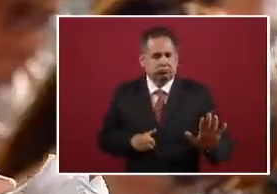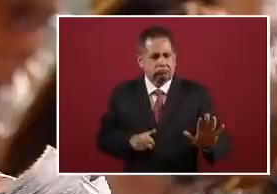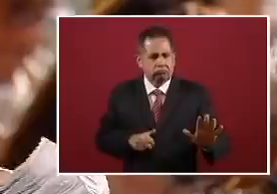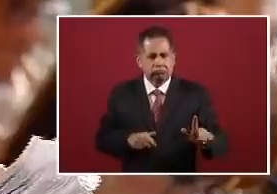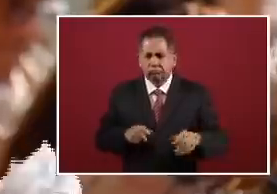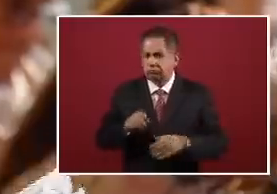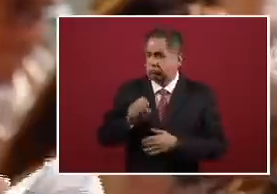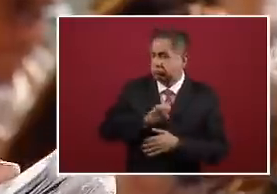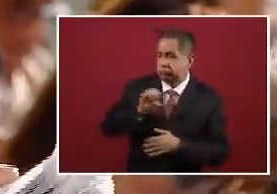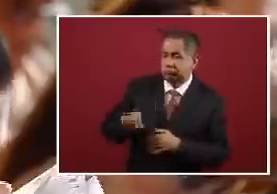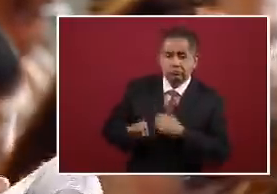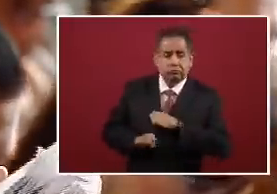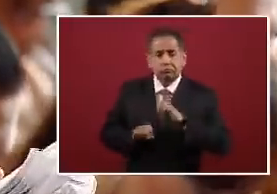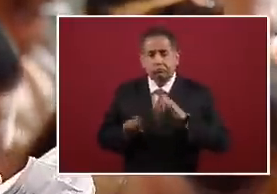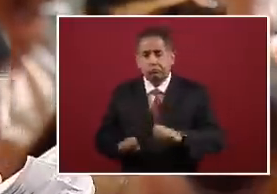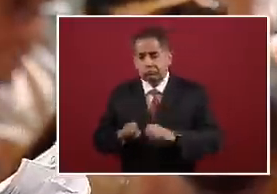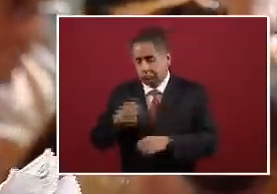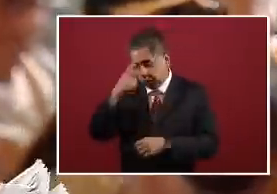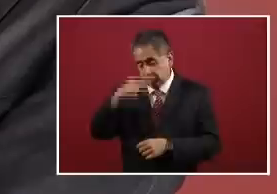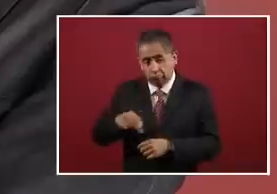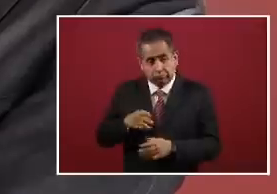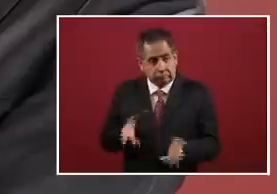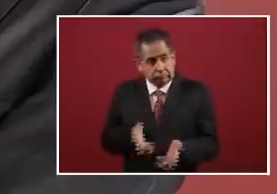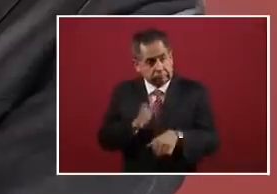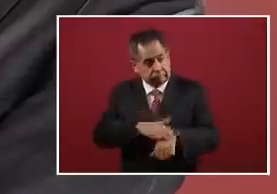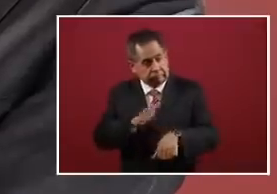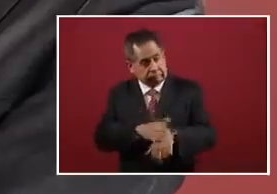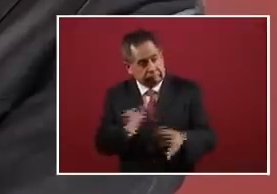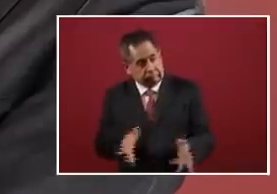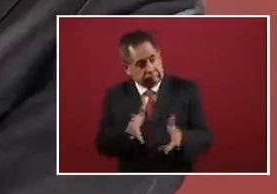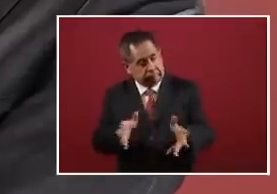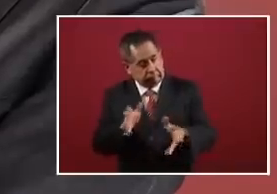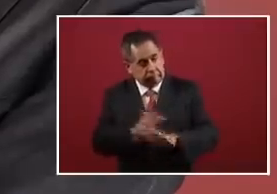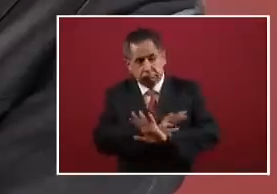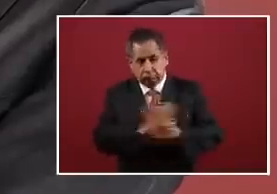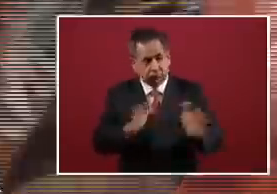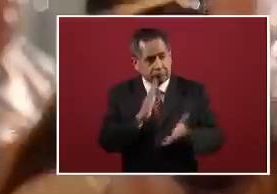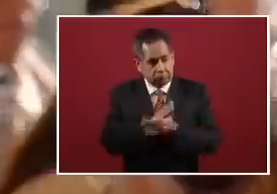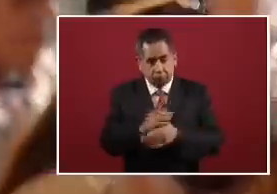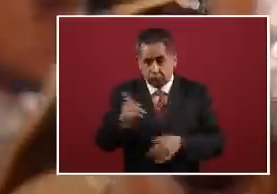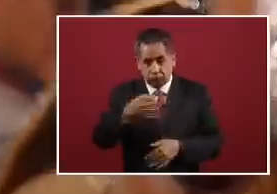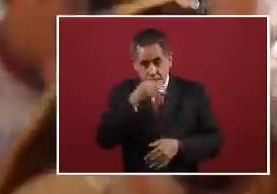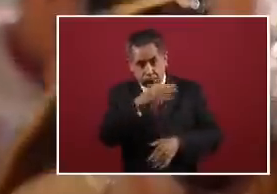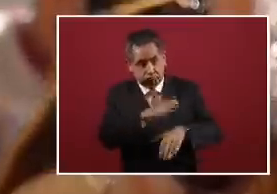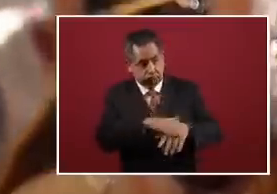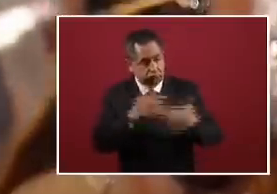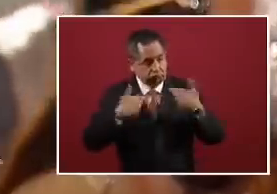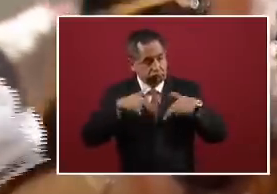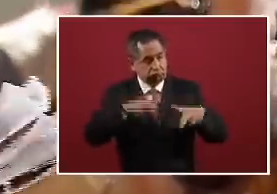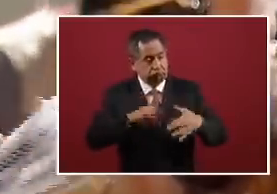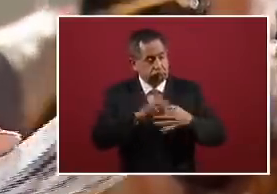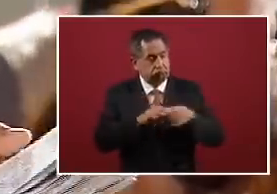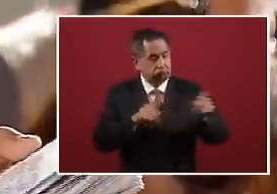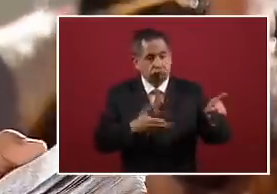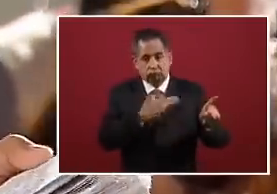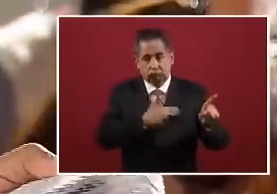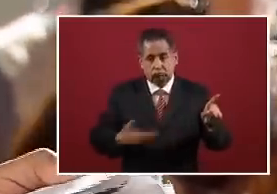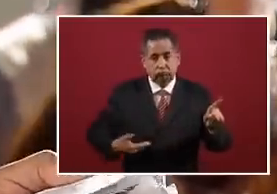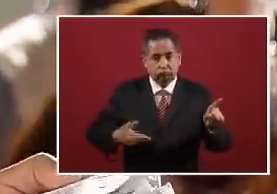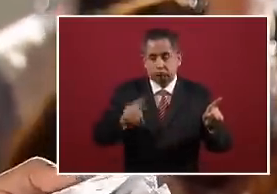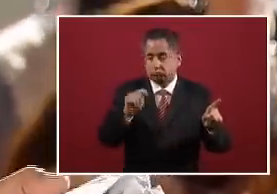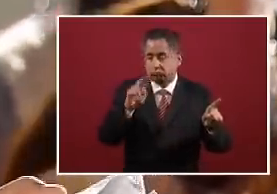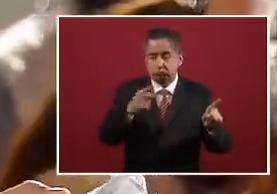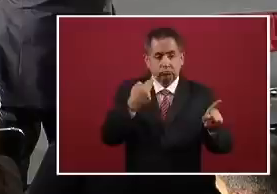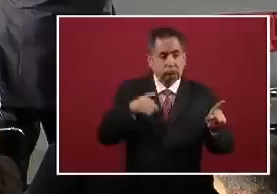xenofobia y el odio contra los mexicanos. ¿Le hará este planteamiento al representante del presidente Donald Trump?